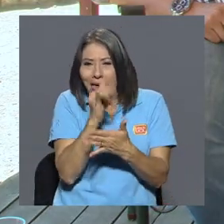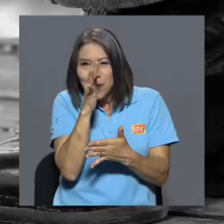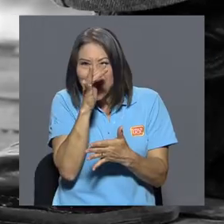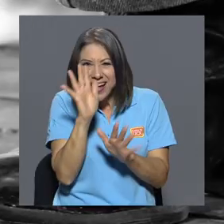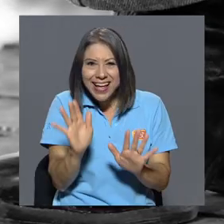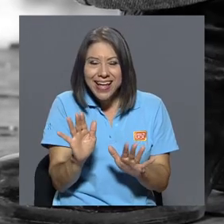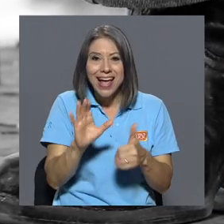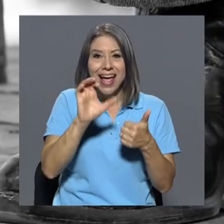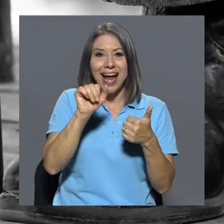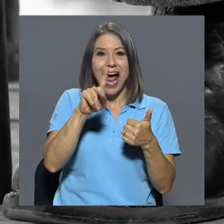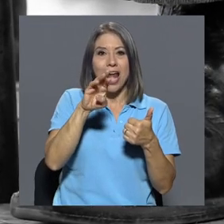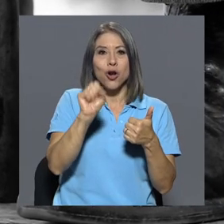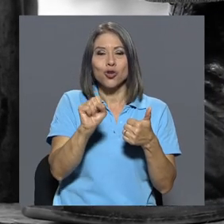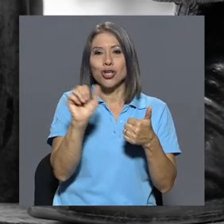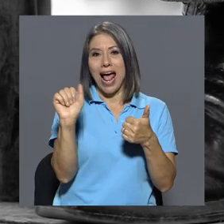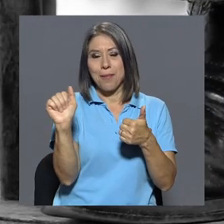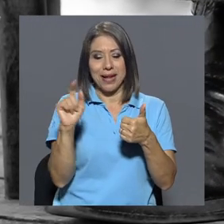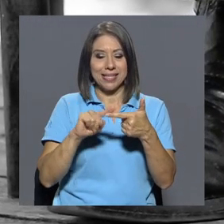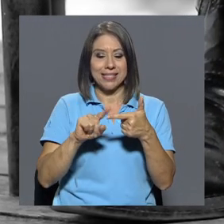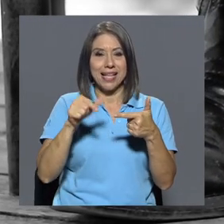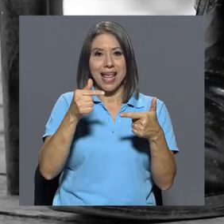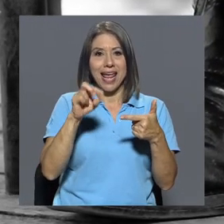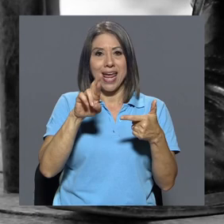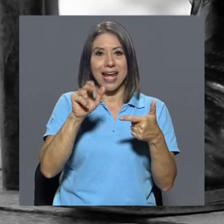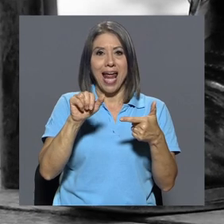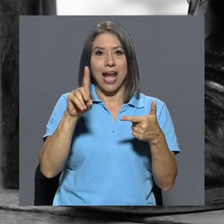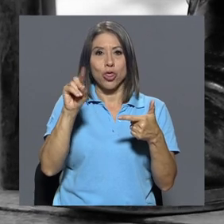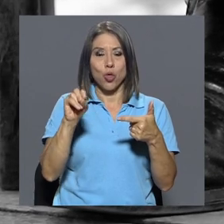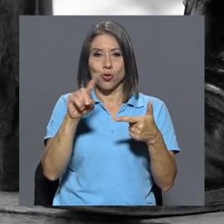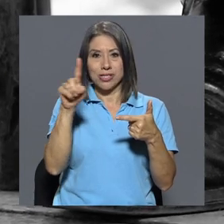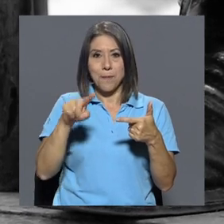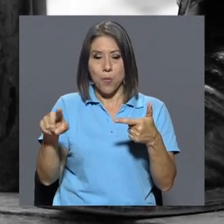Álvarez, Gerardo Zamora y este servidor